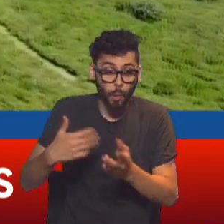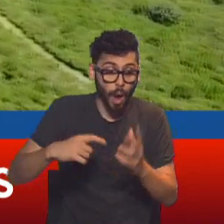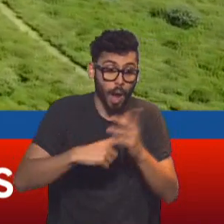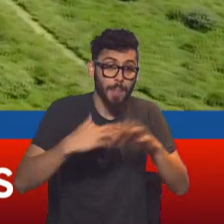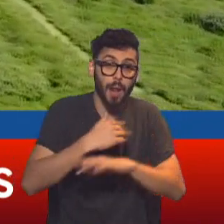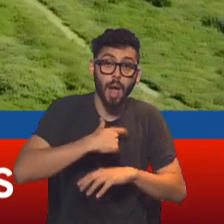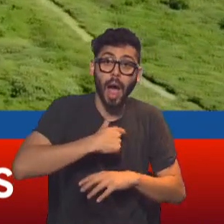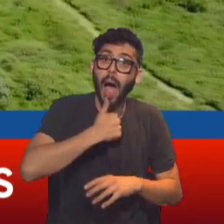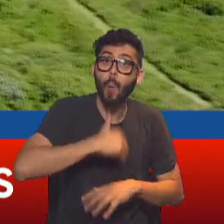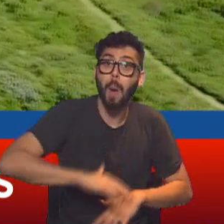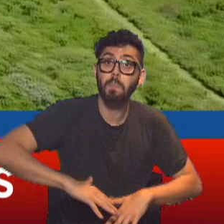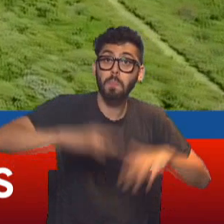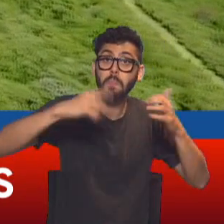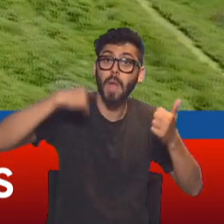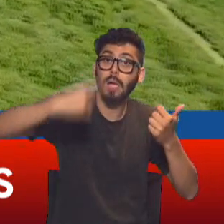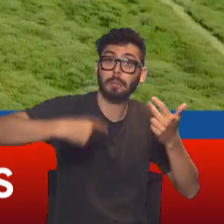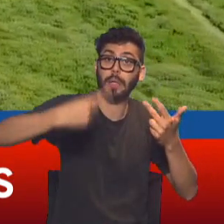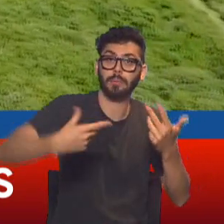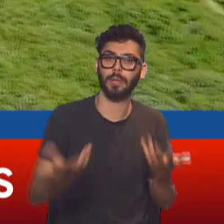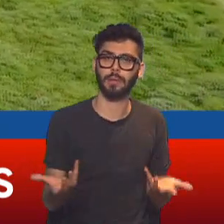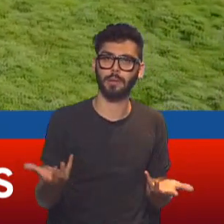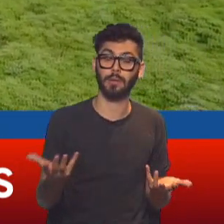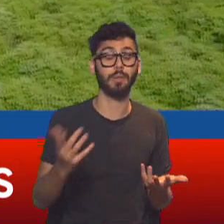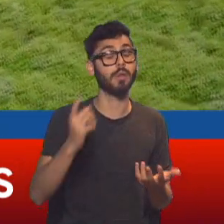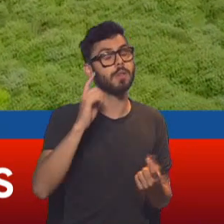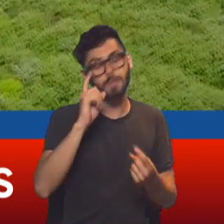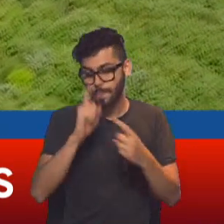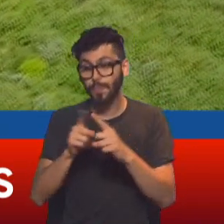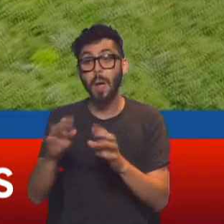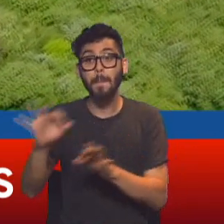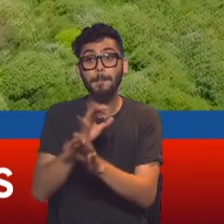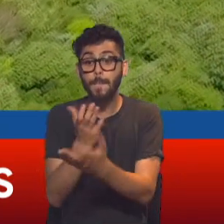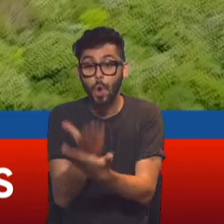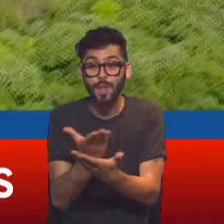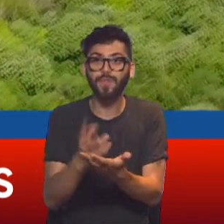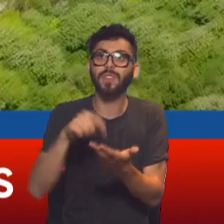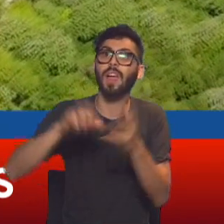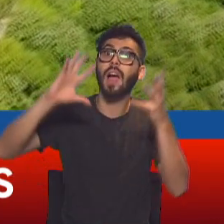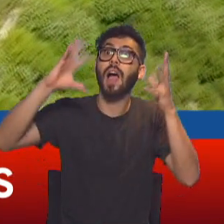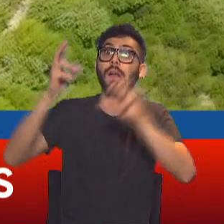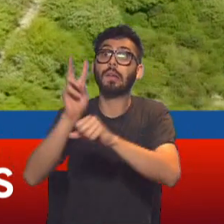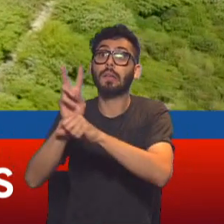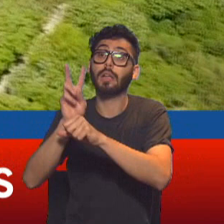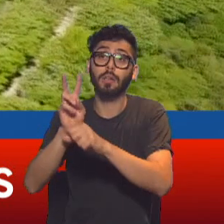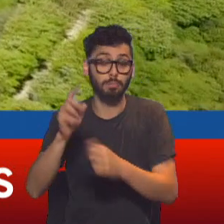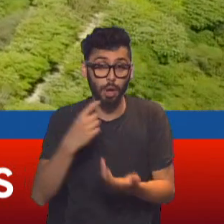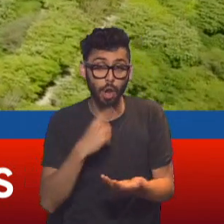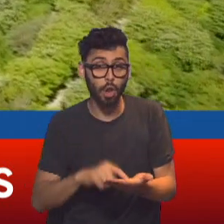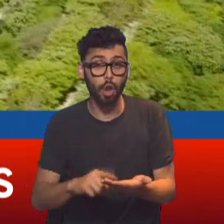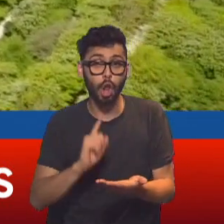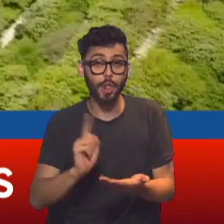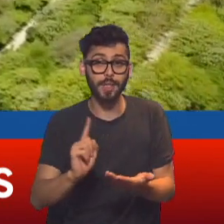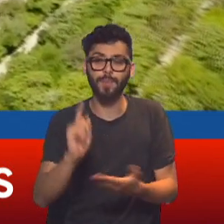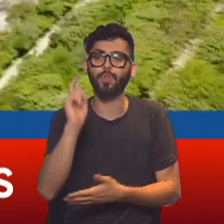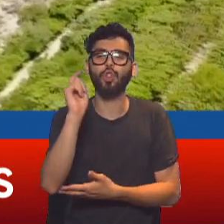cada vez más. En primer lugar, estos proyectos no cuentan con evaluaciones de impacto ambiental. En el caso de la Costanera Sur,